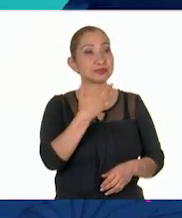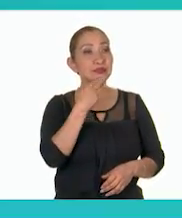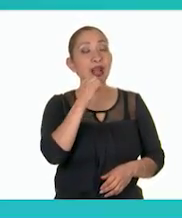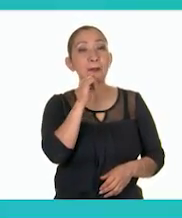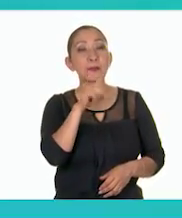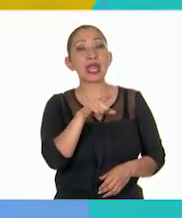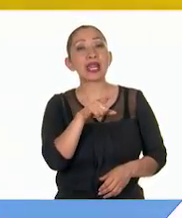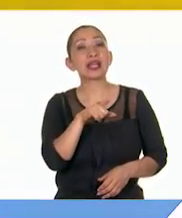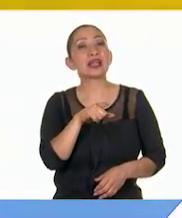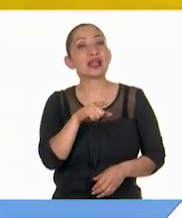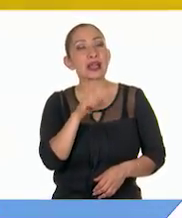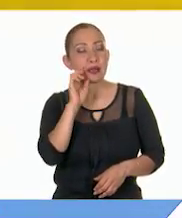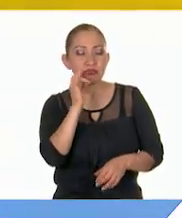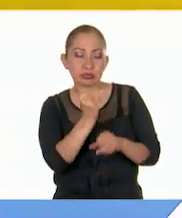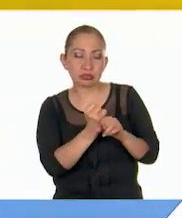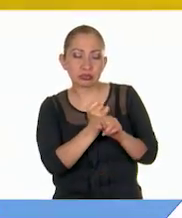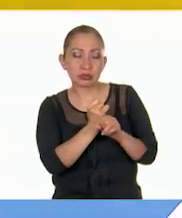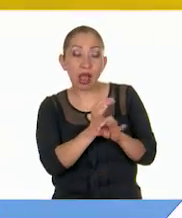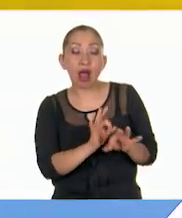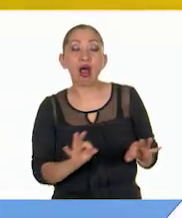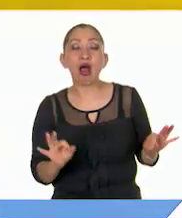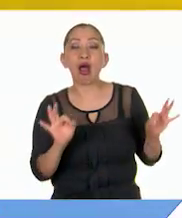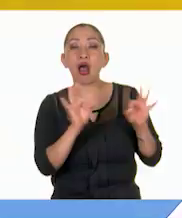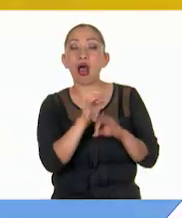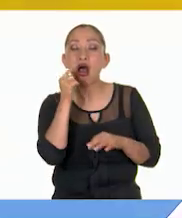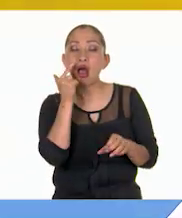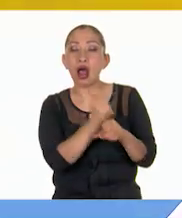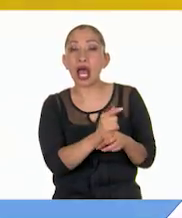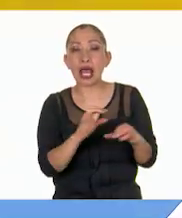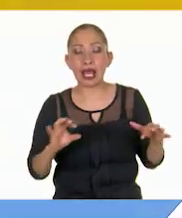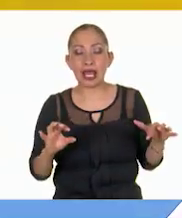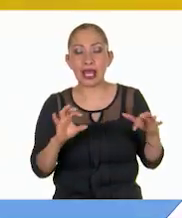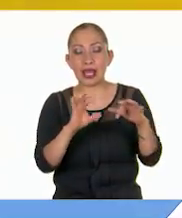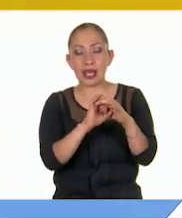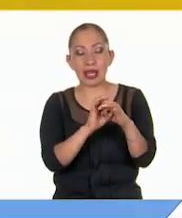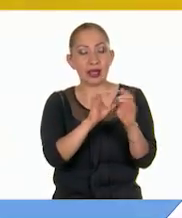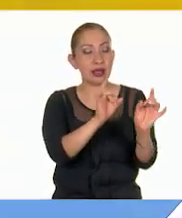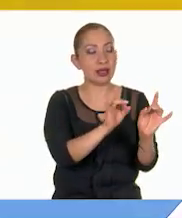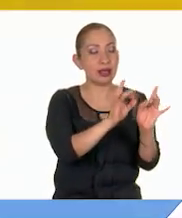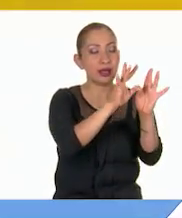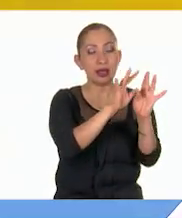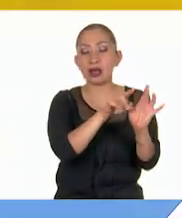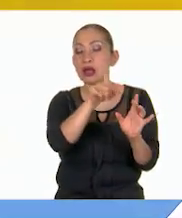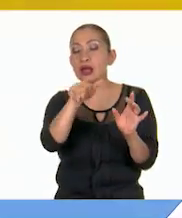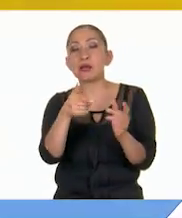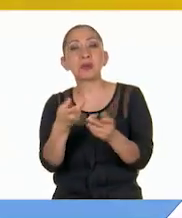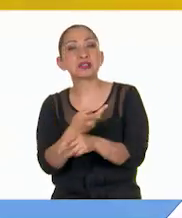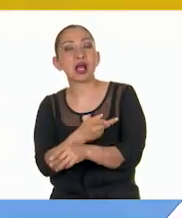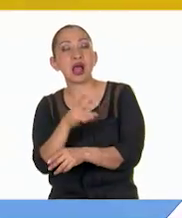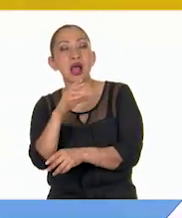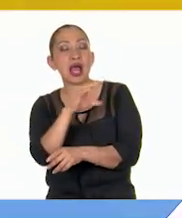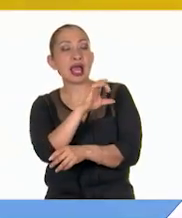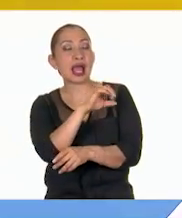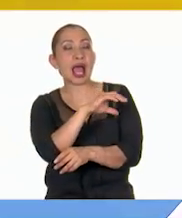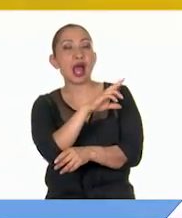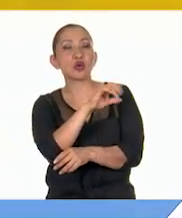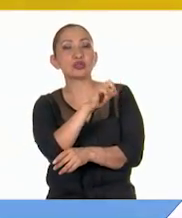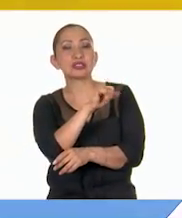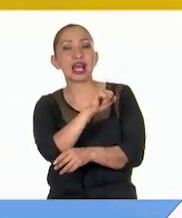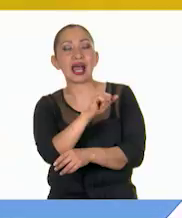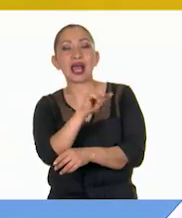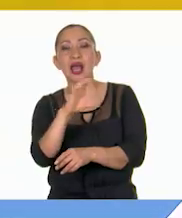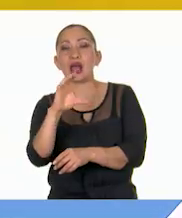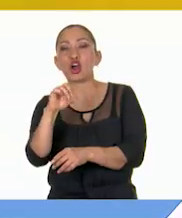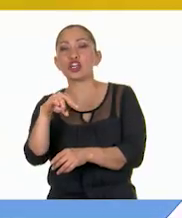también estudiamos la relevancia de las relaciones causa y consecuencia en los relatos